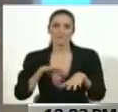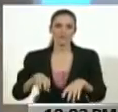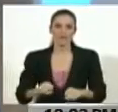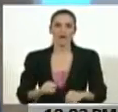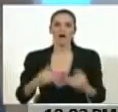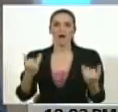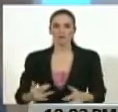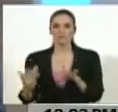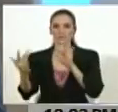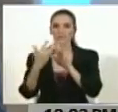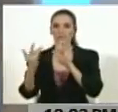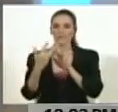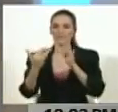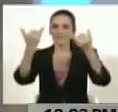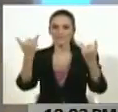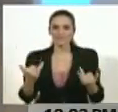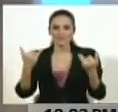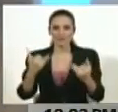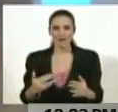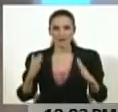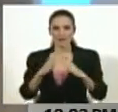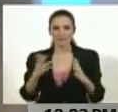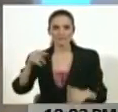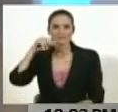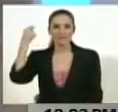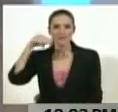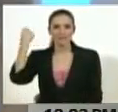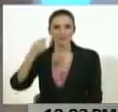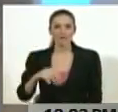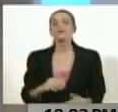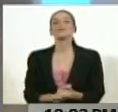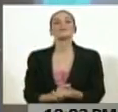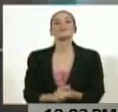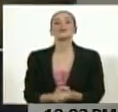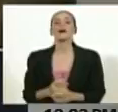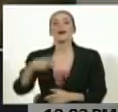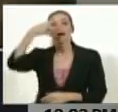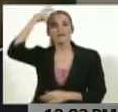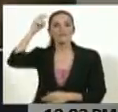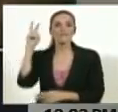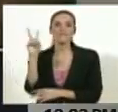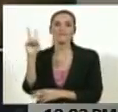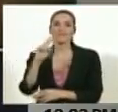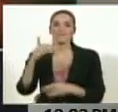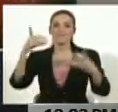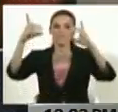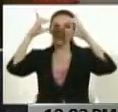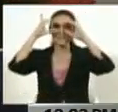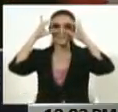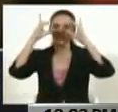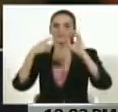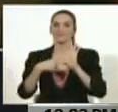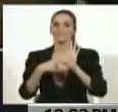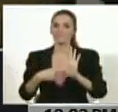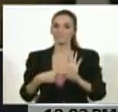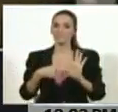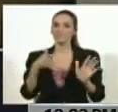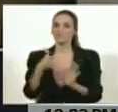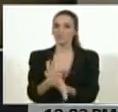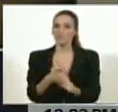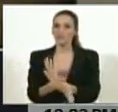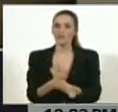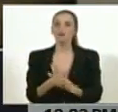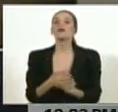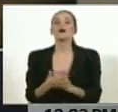tenemos un contacto en directo en la casa amarilla Antonio José de sucre la canciller de Venezuela delsy Rodríguez brinda la precisión sobre la sesión